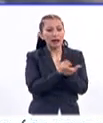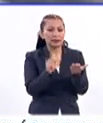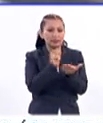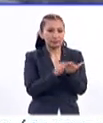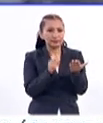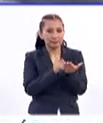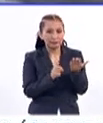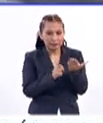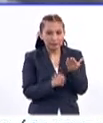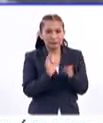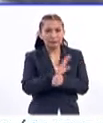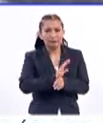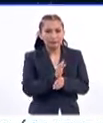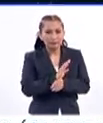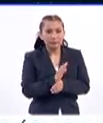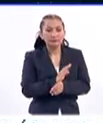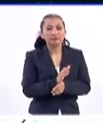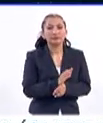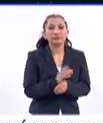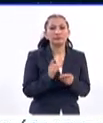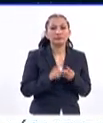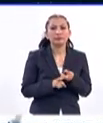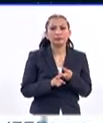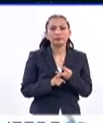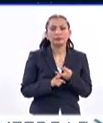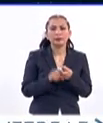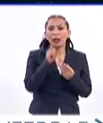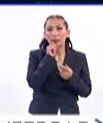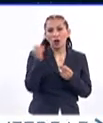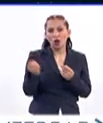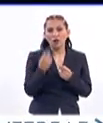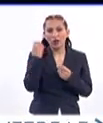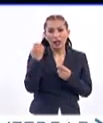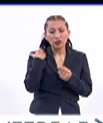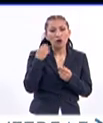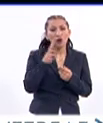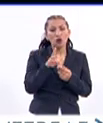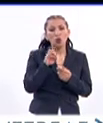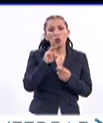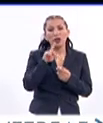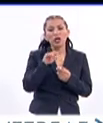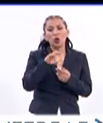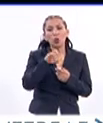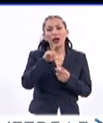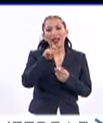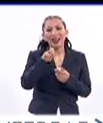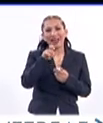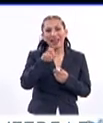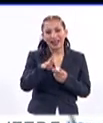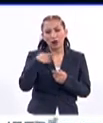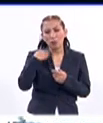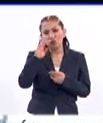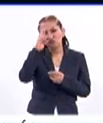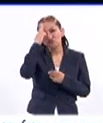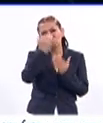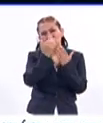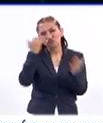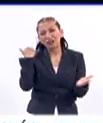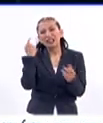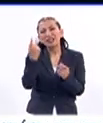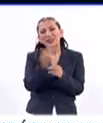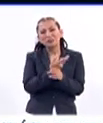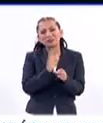de esta película. Una conferencia con Ulrich Queller, que es parte de nuestras retrospectivas.